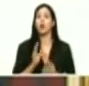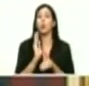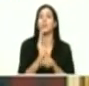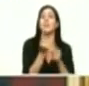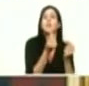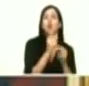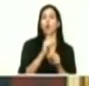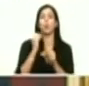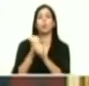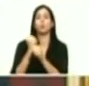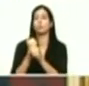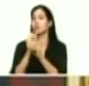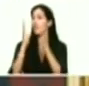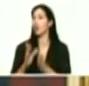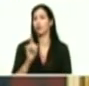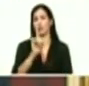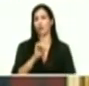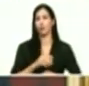al trabajo